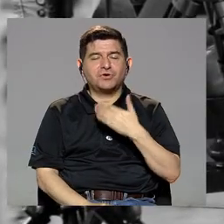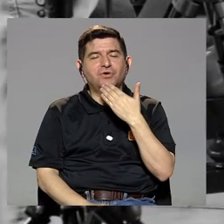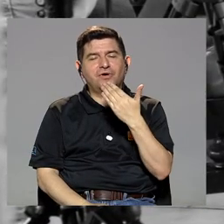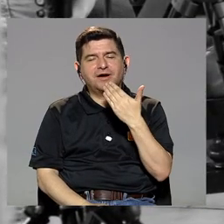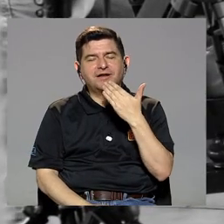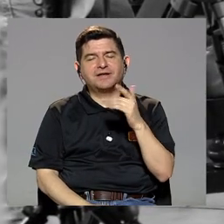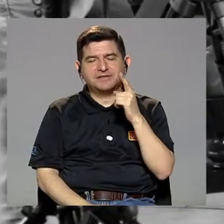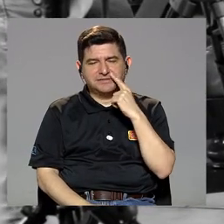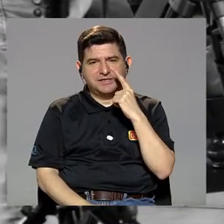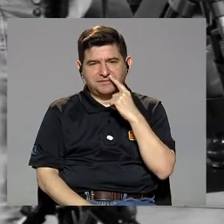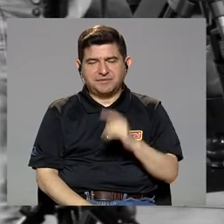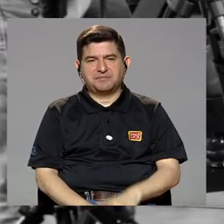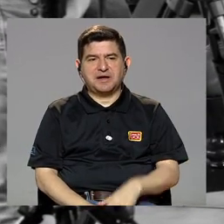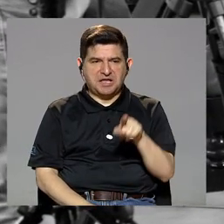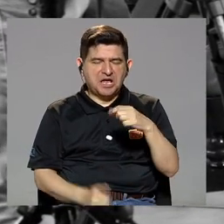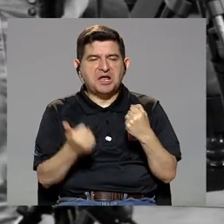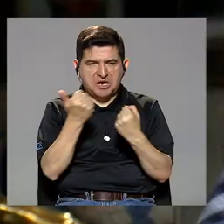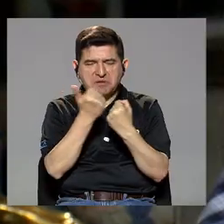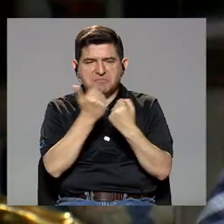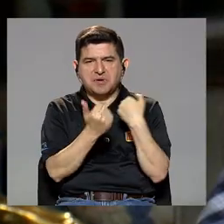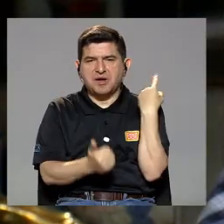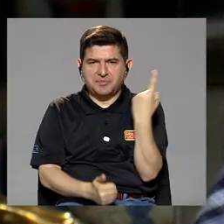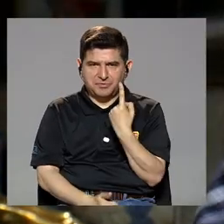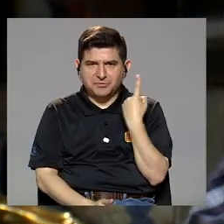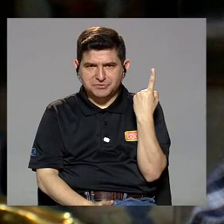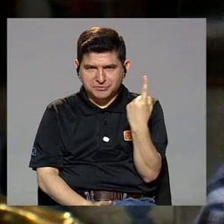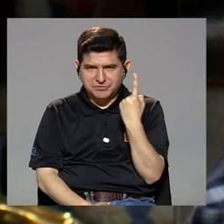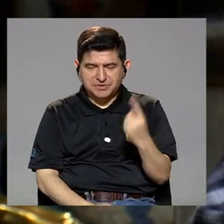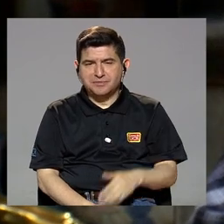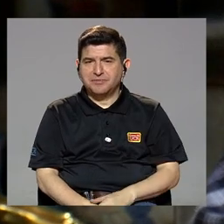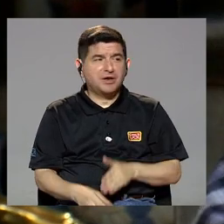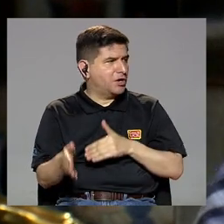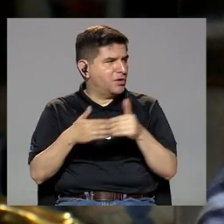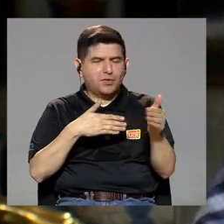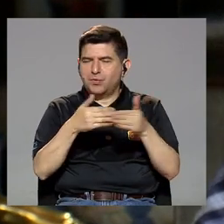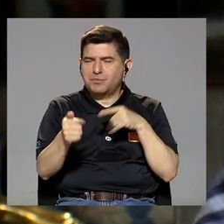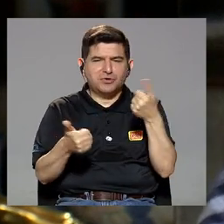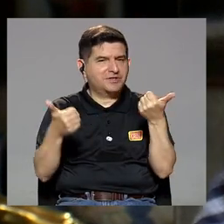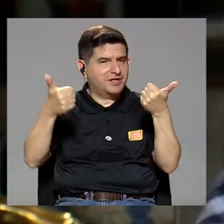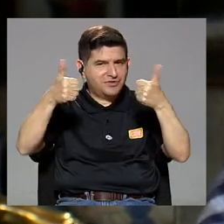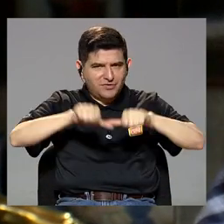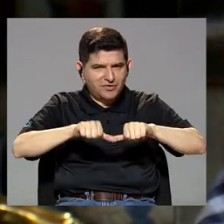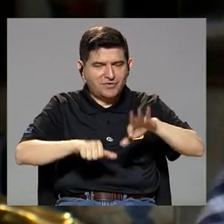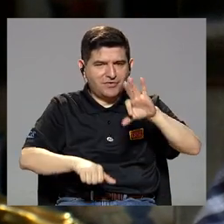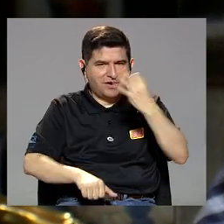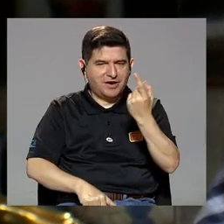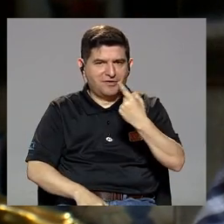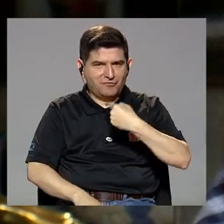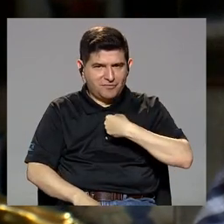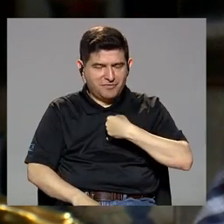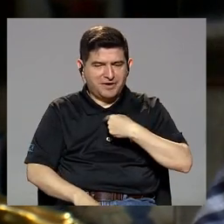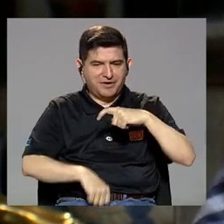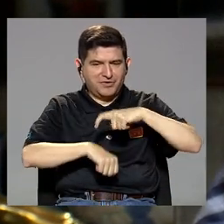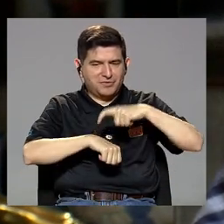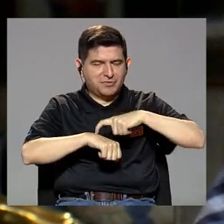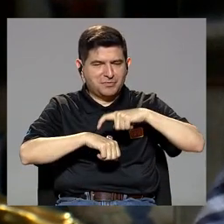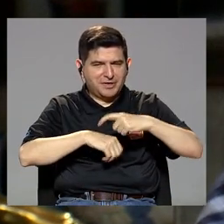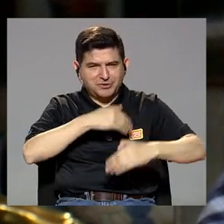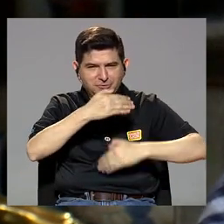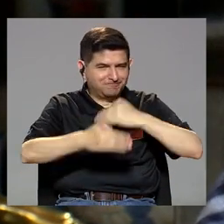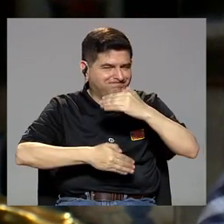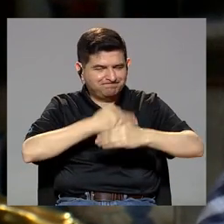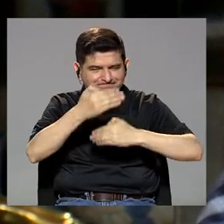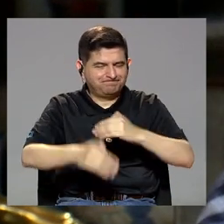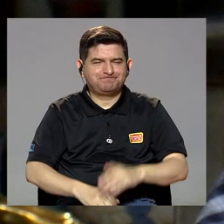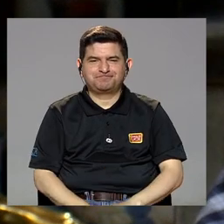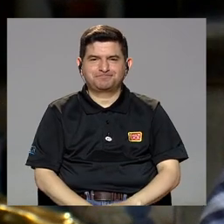el mapa eso que él me apoyó en todo momento aunque no estaba muy de acuerdo en la forma que yo está actuando me